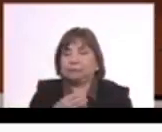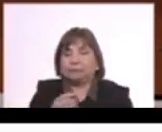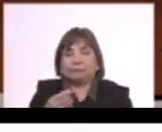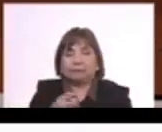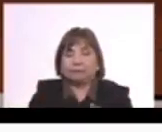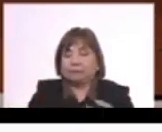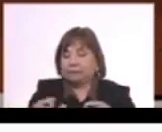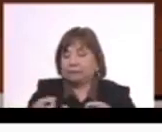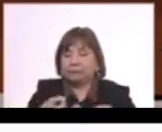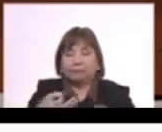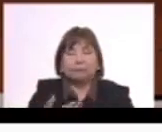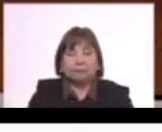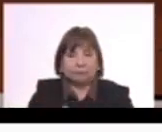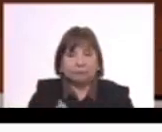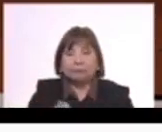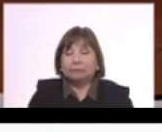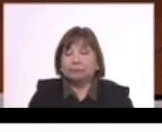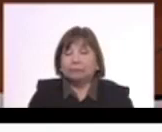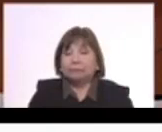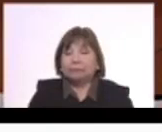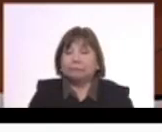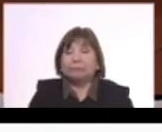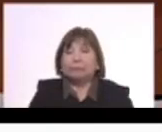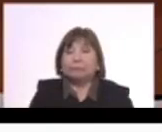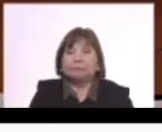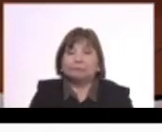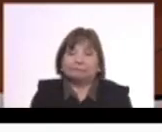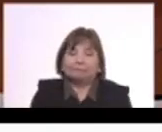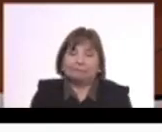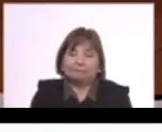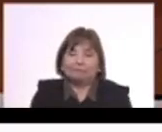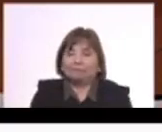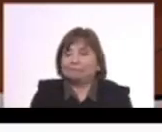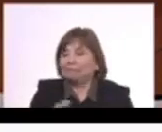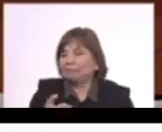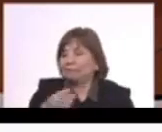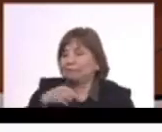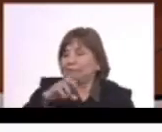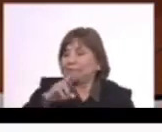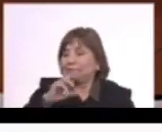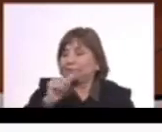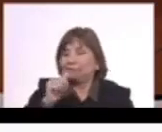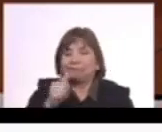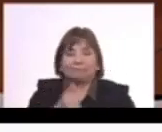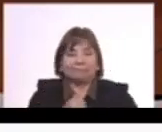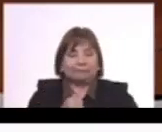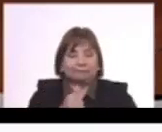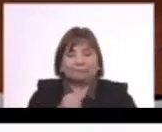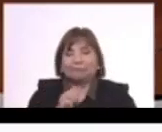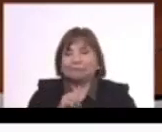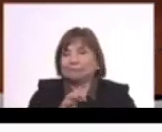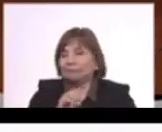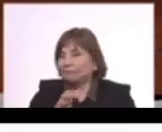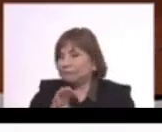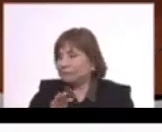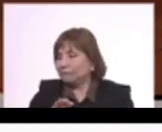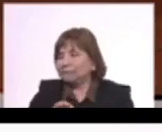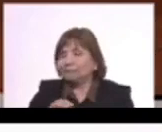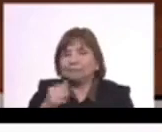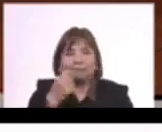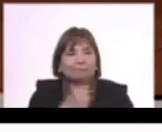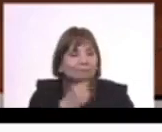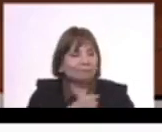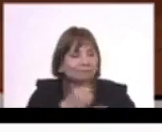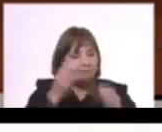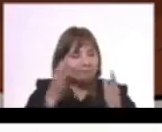Comisión de Presupuesto, acá con el amigo Johnny Peralta, los asesores,